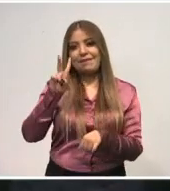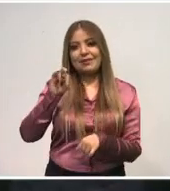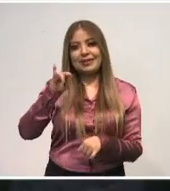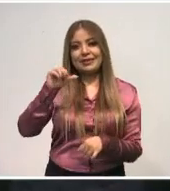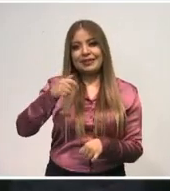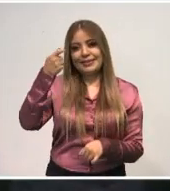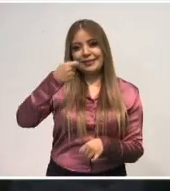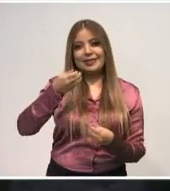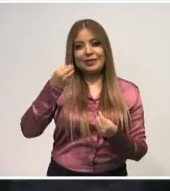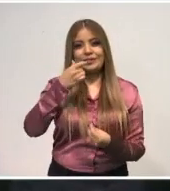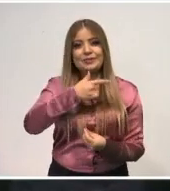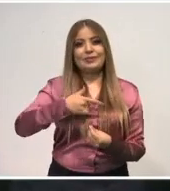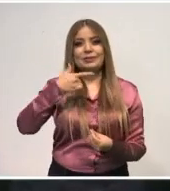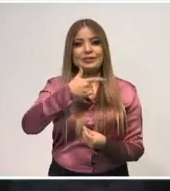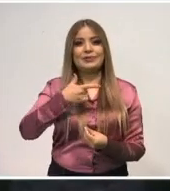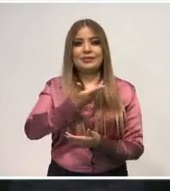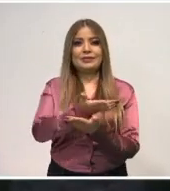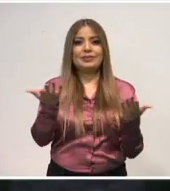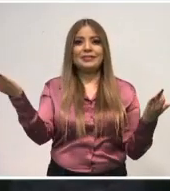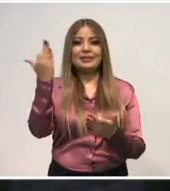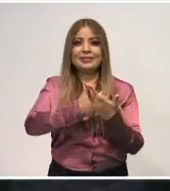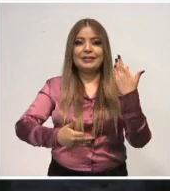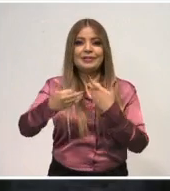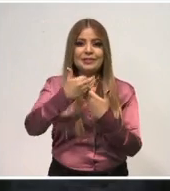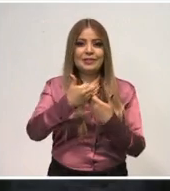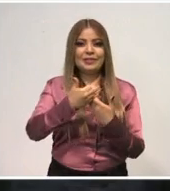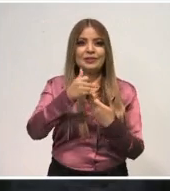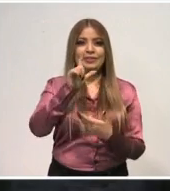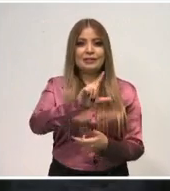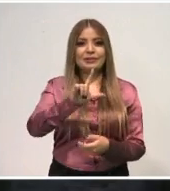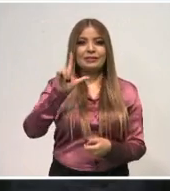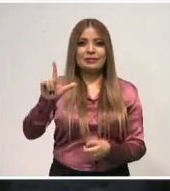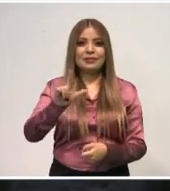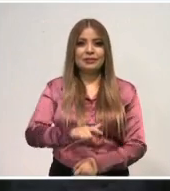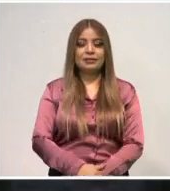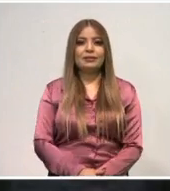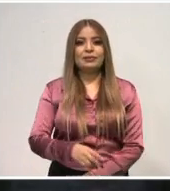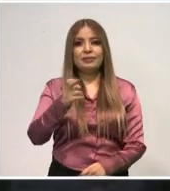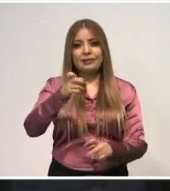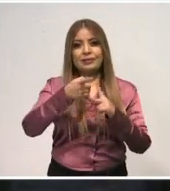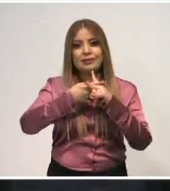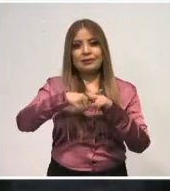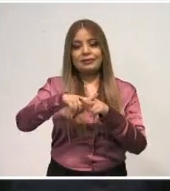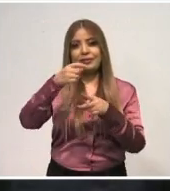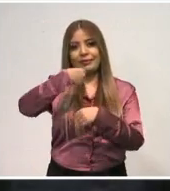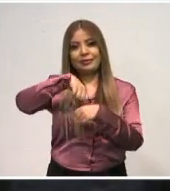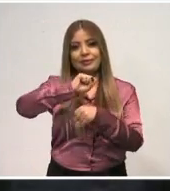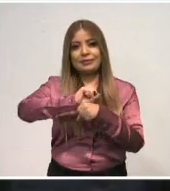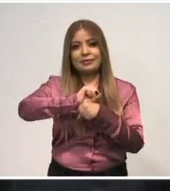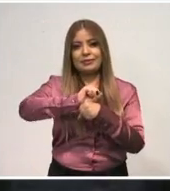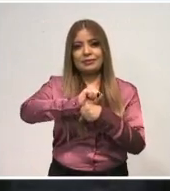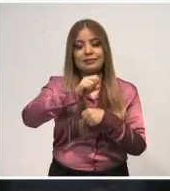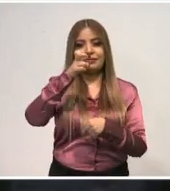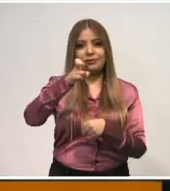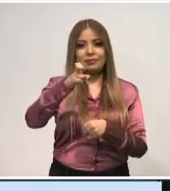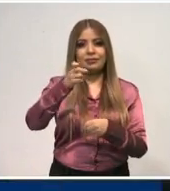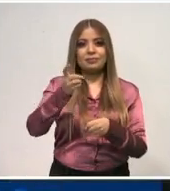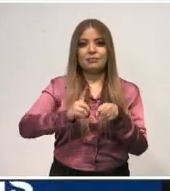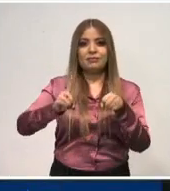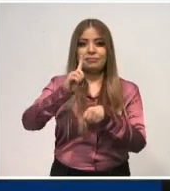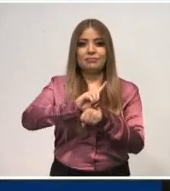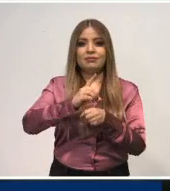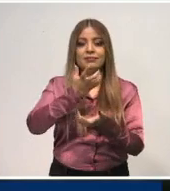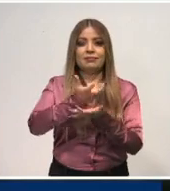mucho gusto a ti y a toda la comarca lagunera en este lunes, inicio de semana y también inhábil para